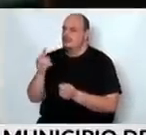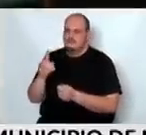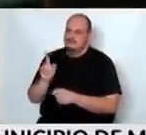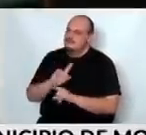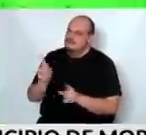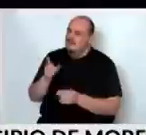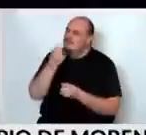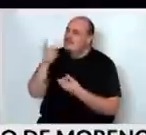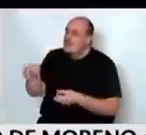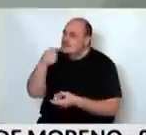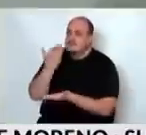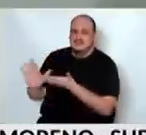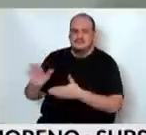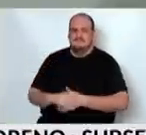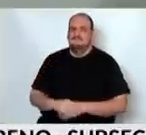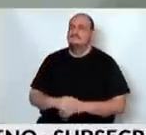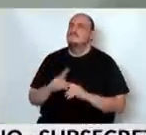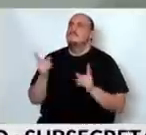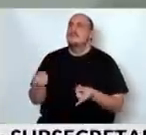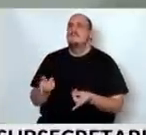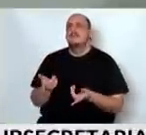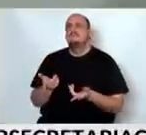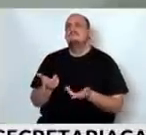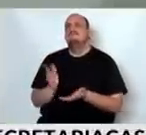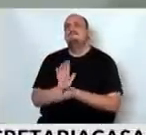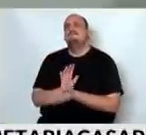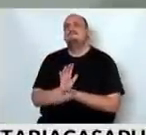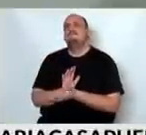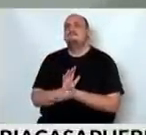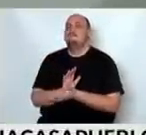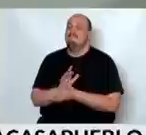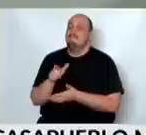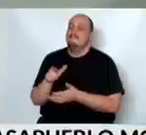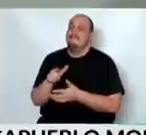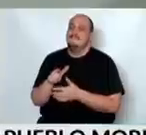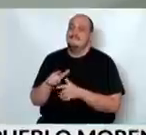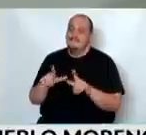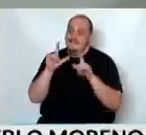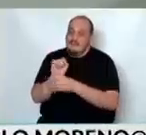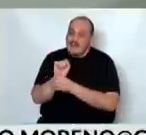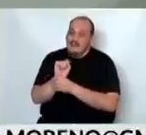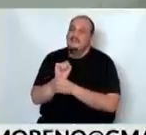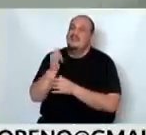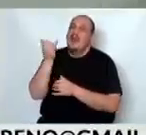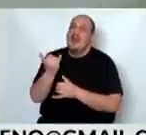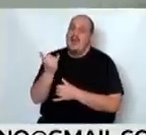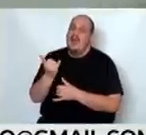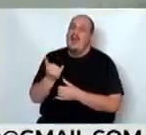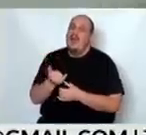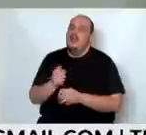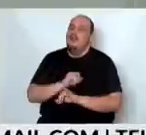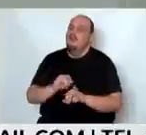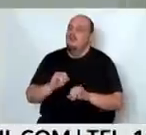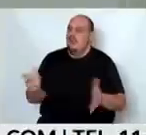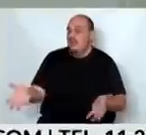no. Y en el mientras tanto, Gastón, perdón, pero en el medio artístico sí hay un poco la apología. Yo me he peleado, he